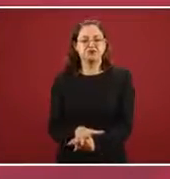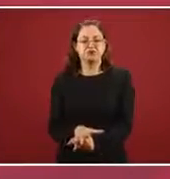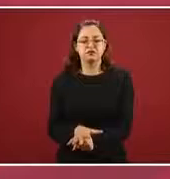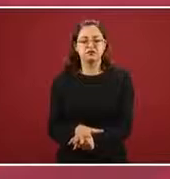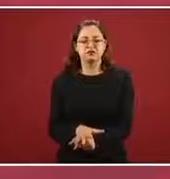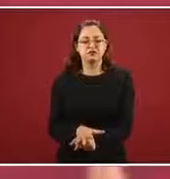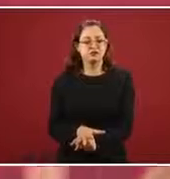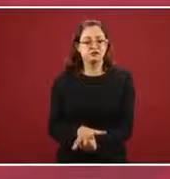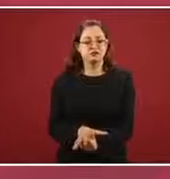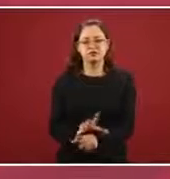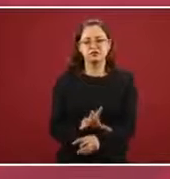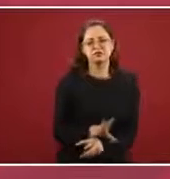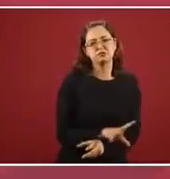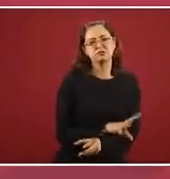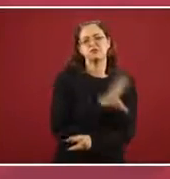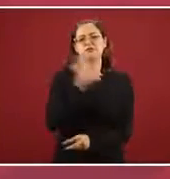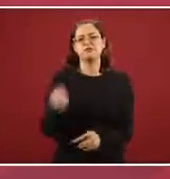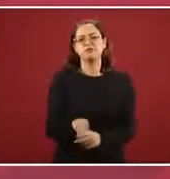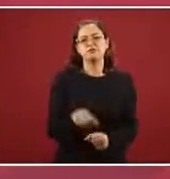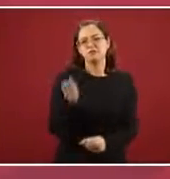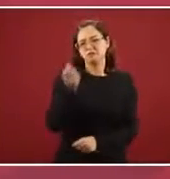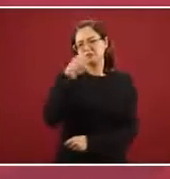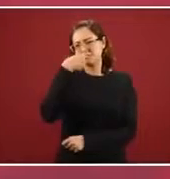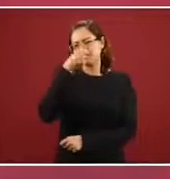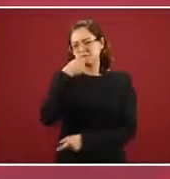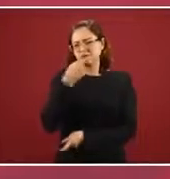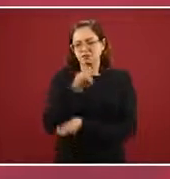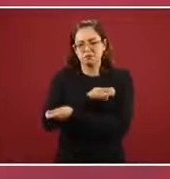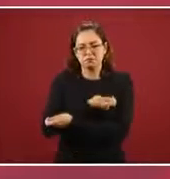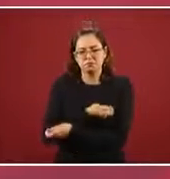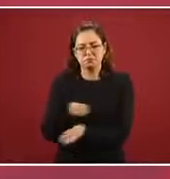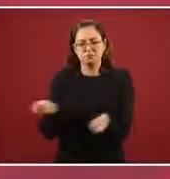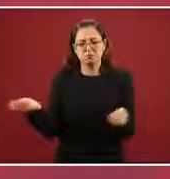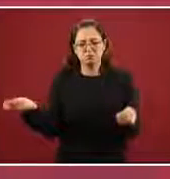para entregar todos los medicamentos,